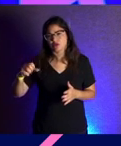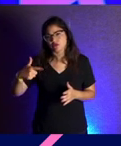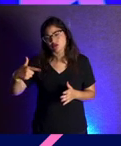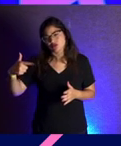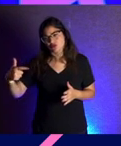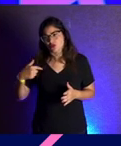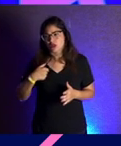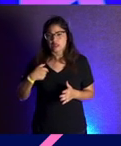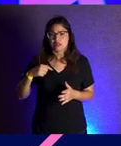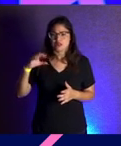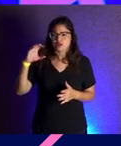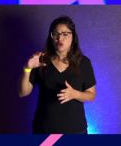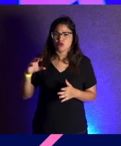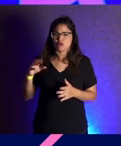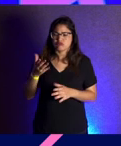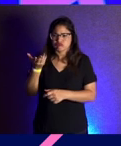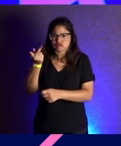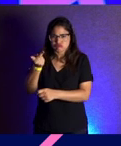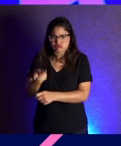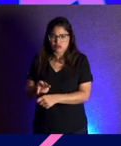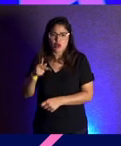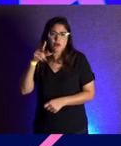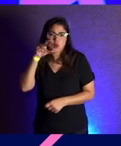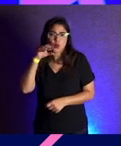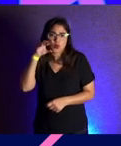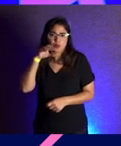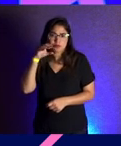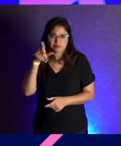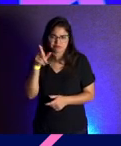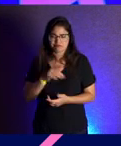Colleagues across the world have been talking from local cities and local ones.